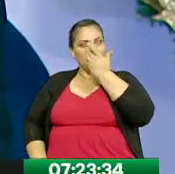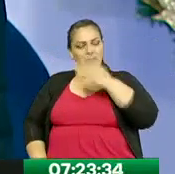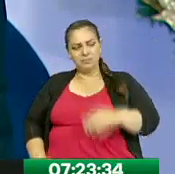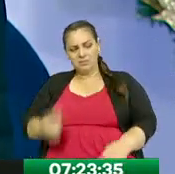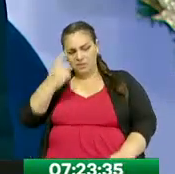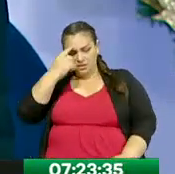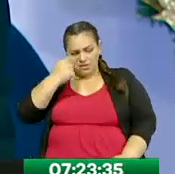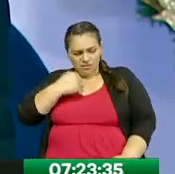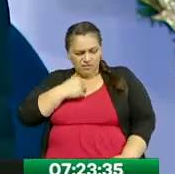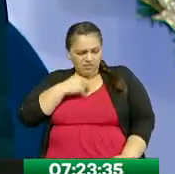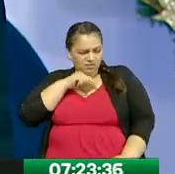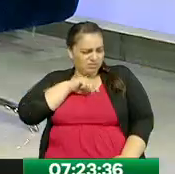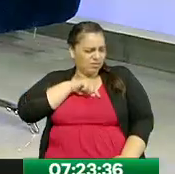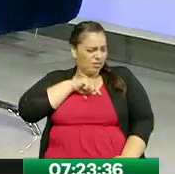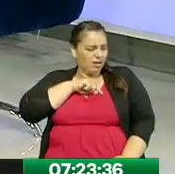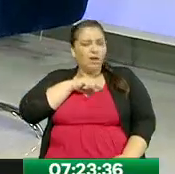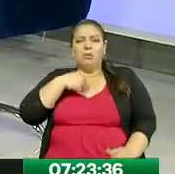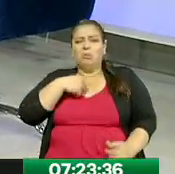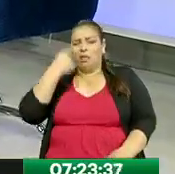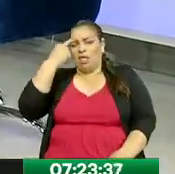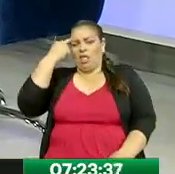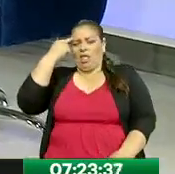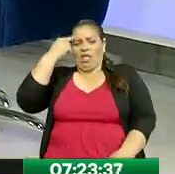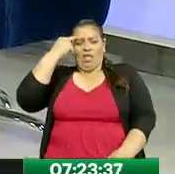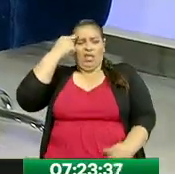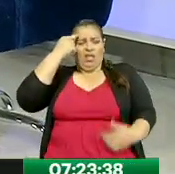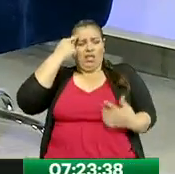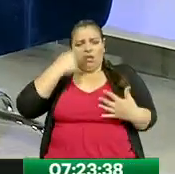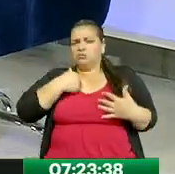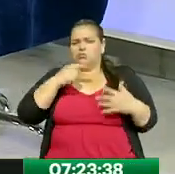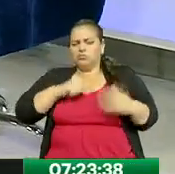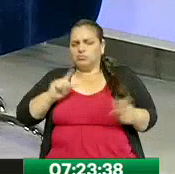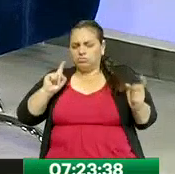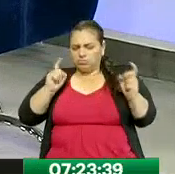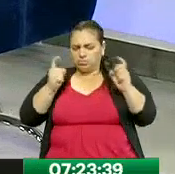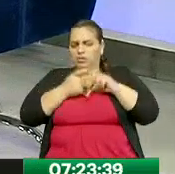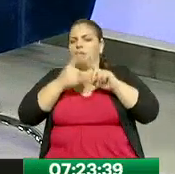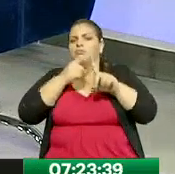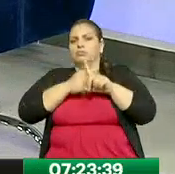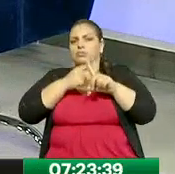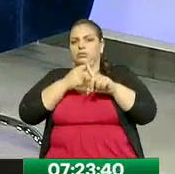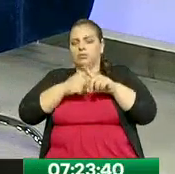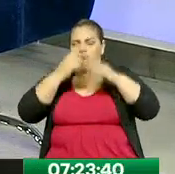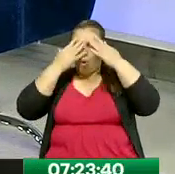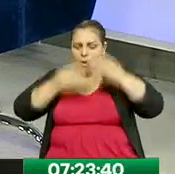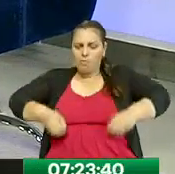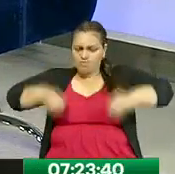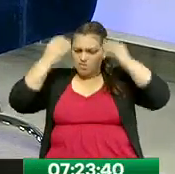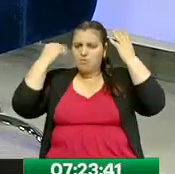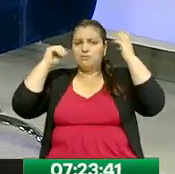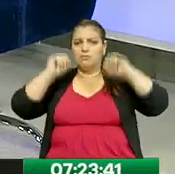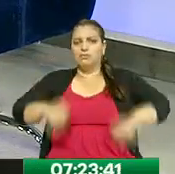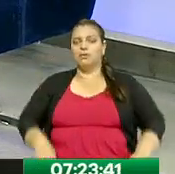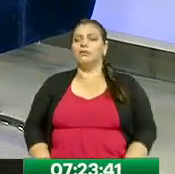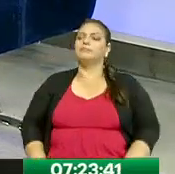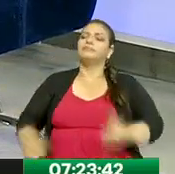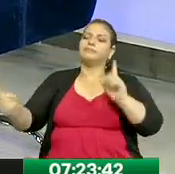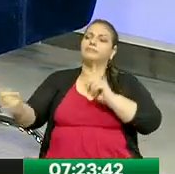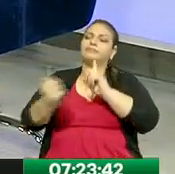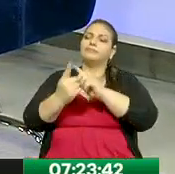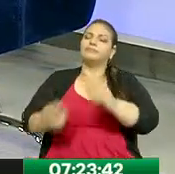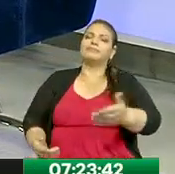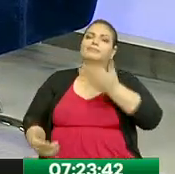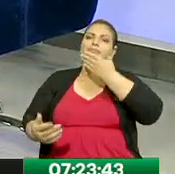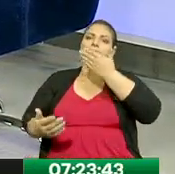otra persona que ha vivido lo mismo que tú. Agradecemos muchísimo su presencia esta mañana aquí en la Noticia Primera Emisión, amables televidentes. Sin duda, este